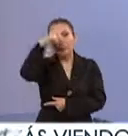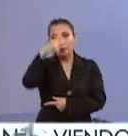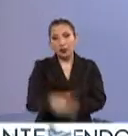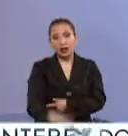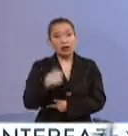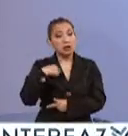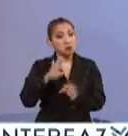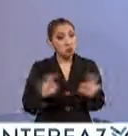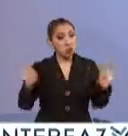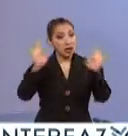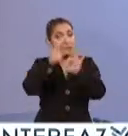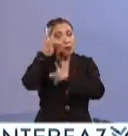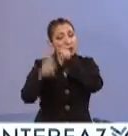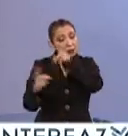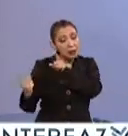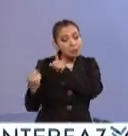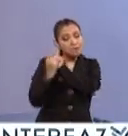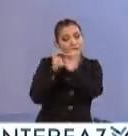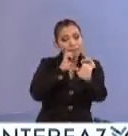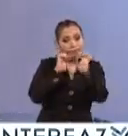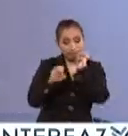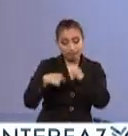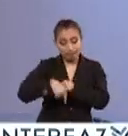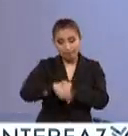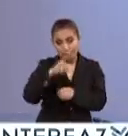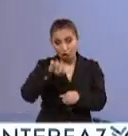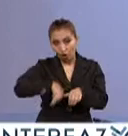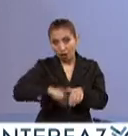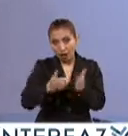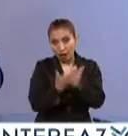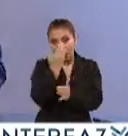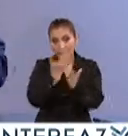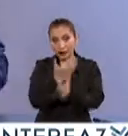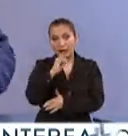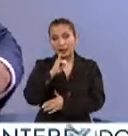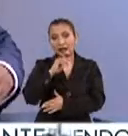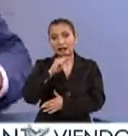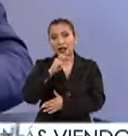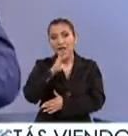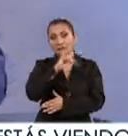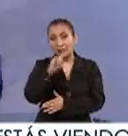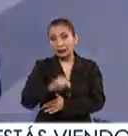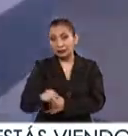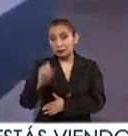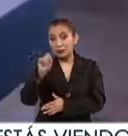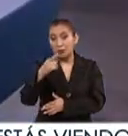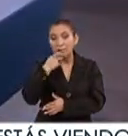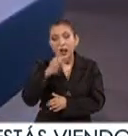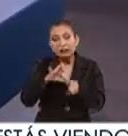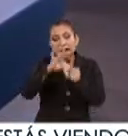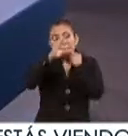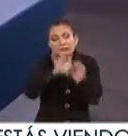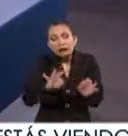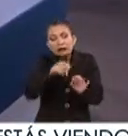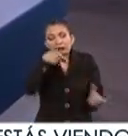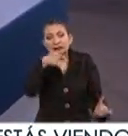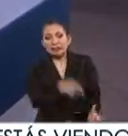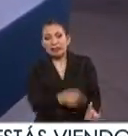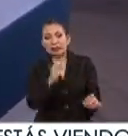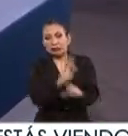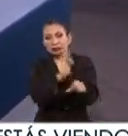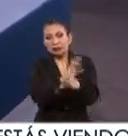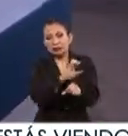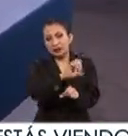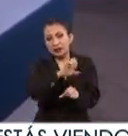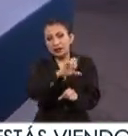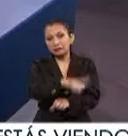Mexicana. Importantes diálogos, importantes entrevistas que tenemos esta mañana en Interfaz, precisamente para resaltar la importancia de la protección